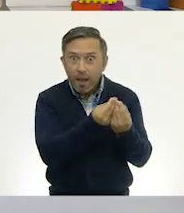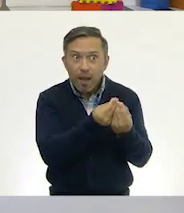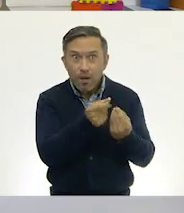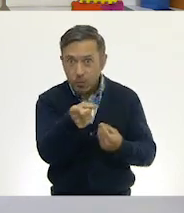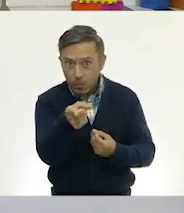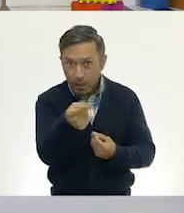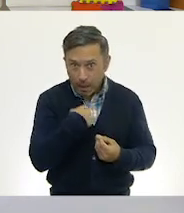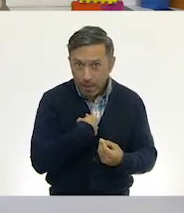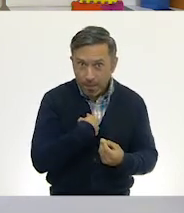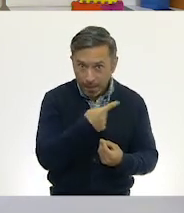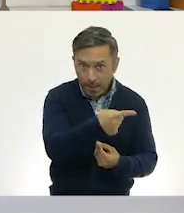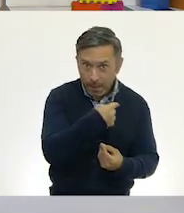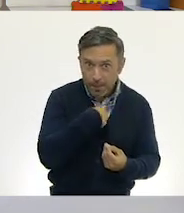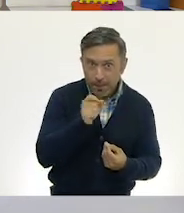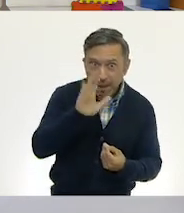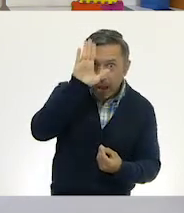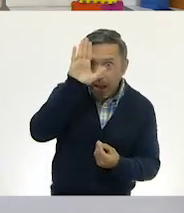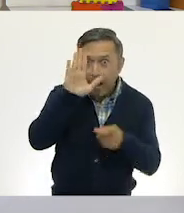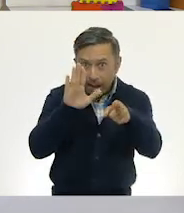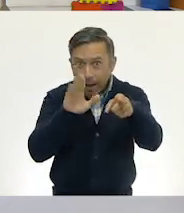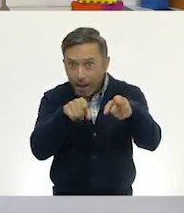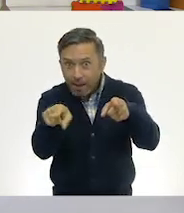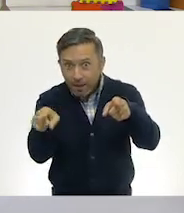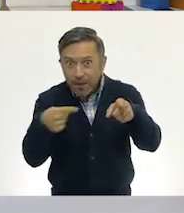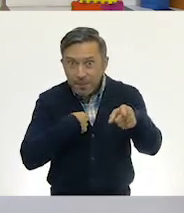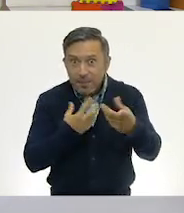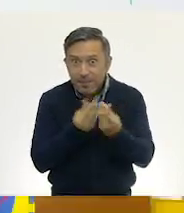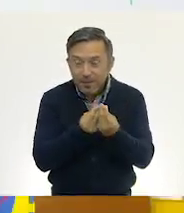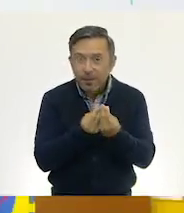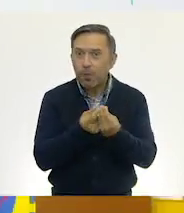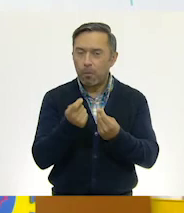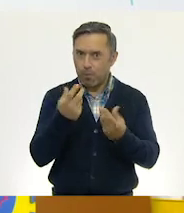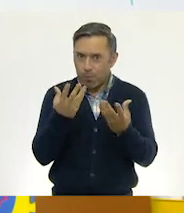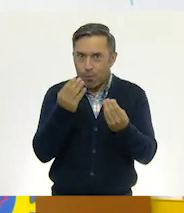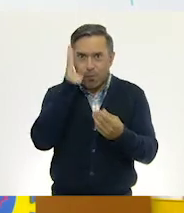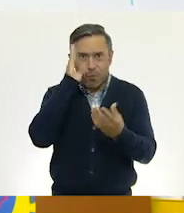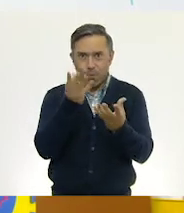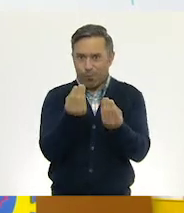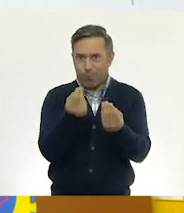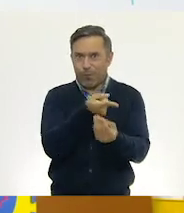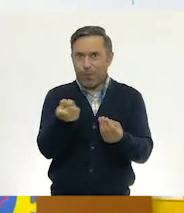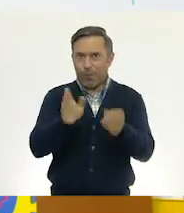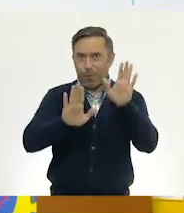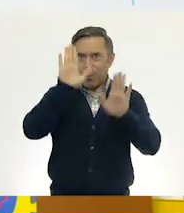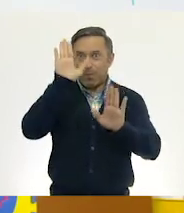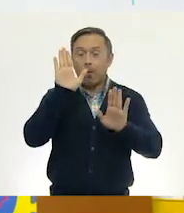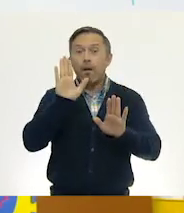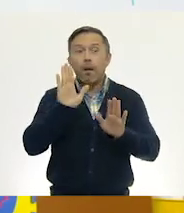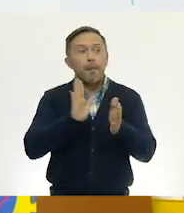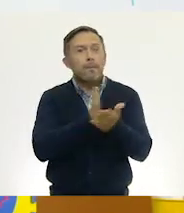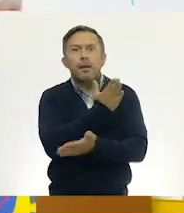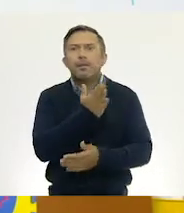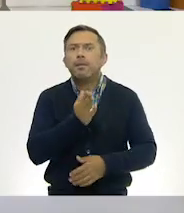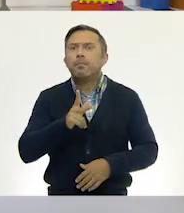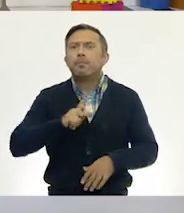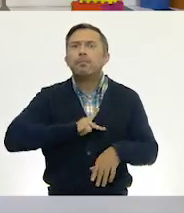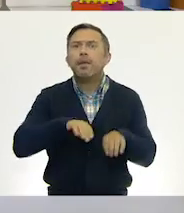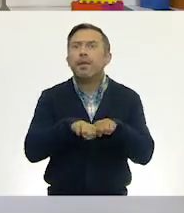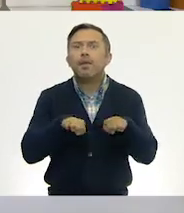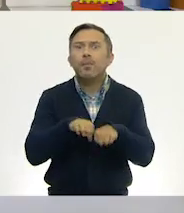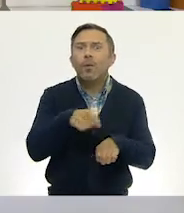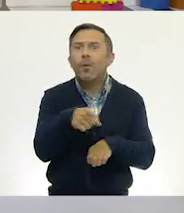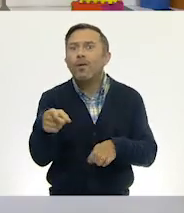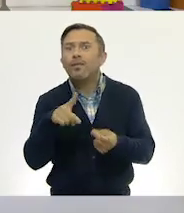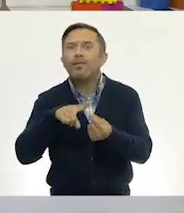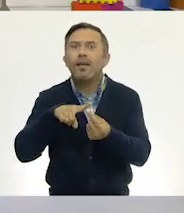Veo muchas manos alzadas de quieren estar contigo. Vamos a ver, ¿quién quiere estar en mi equipo? Levanta la mano. ¡Ay, son